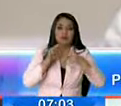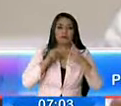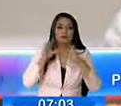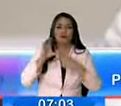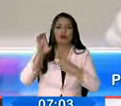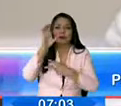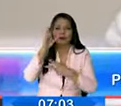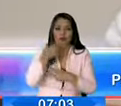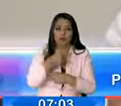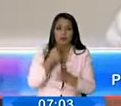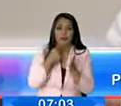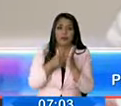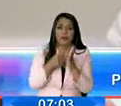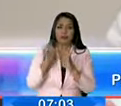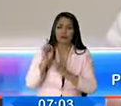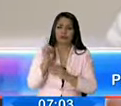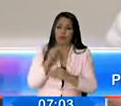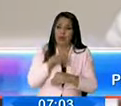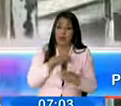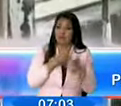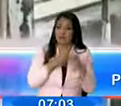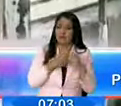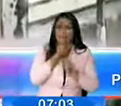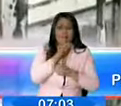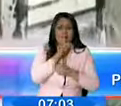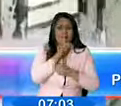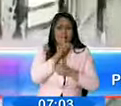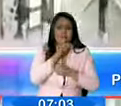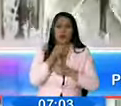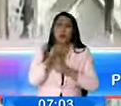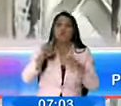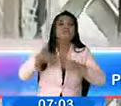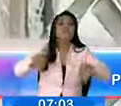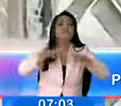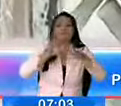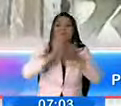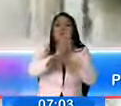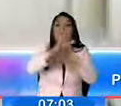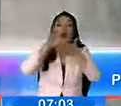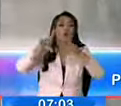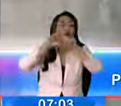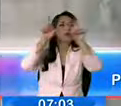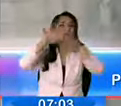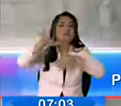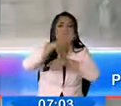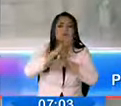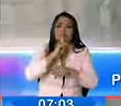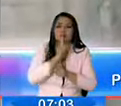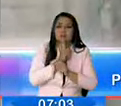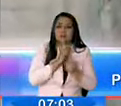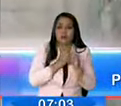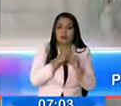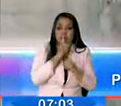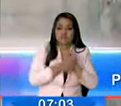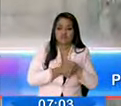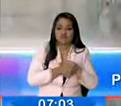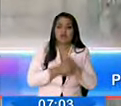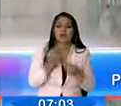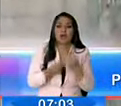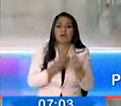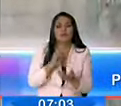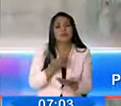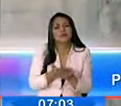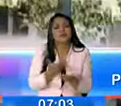de mantener el nombre de la institución y que no se vea envuelta en algún problema, prefieren tapar y justificar, aduciendo de